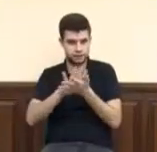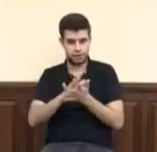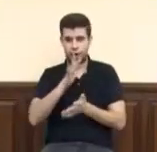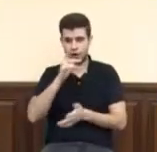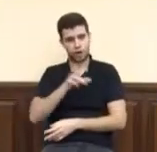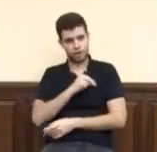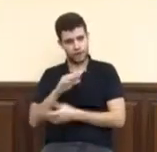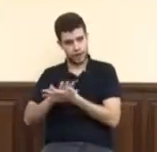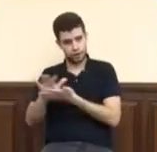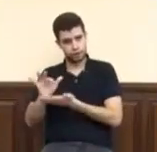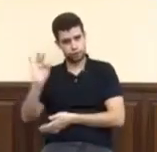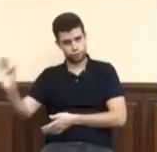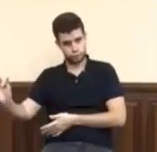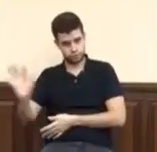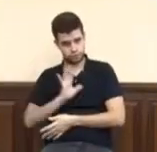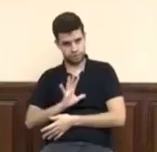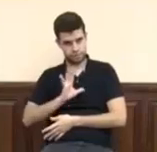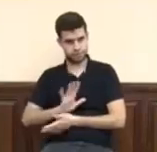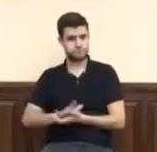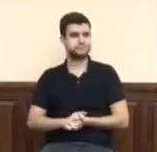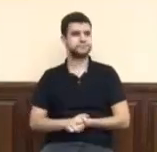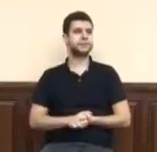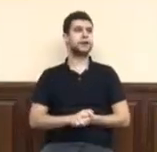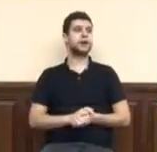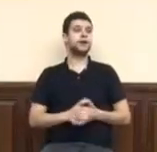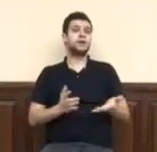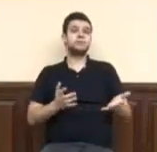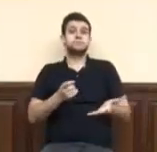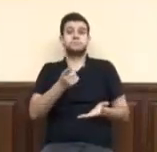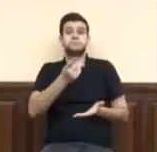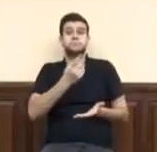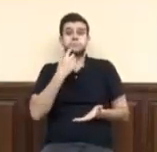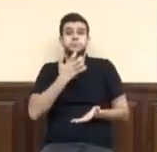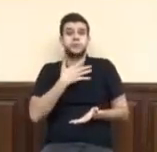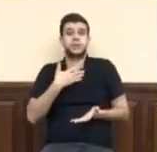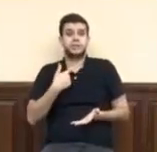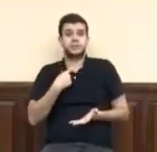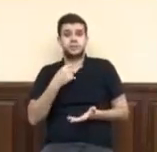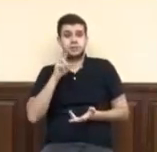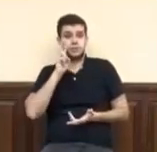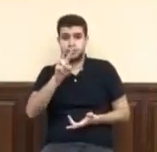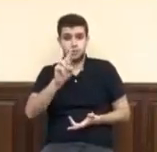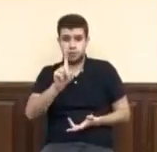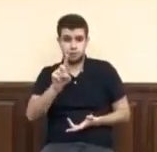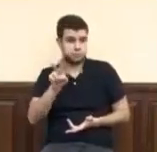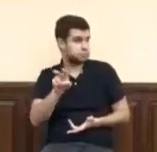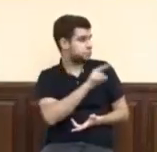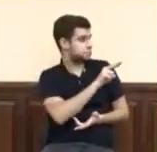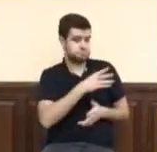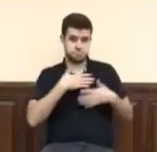conveniente. Si quiere, en lugar de mirar para allá, pues miro para allá.